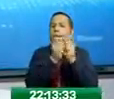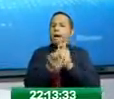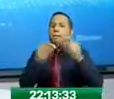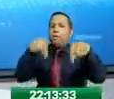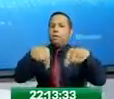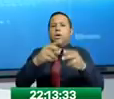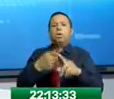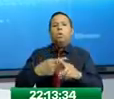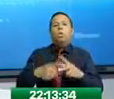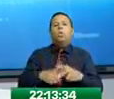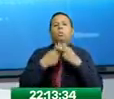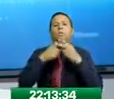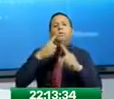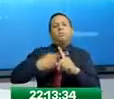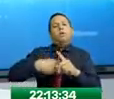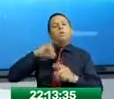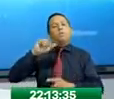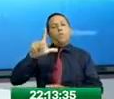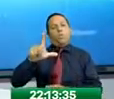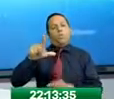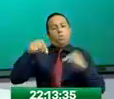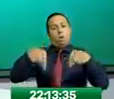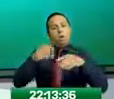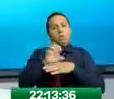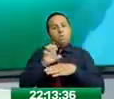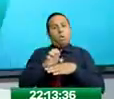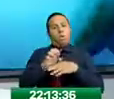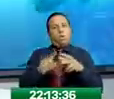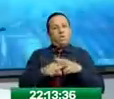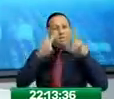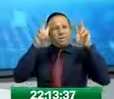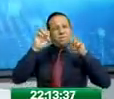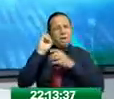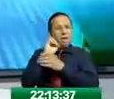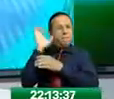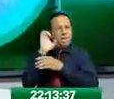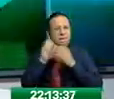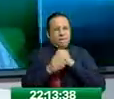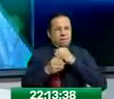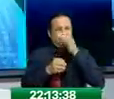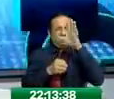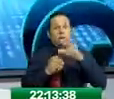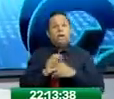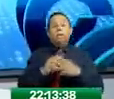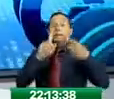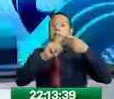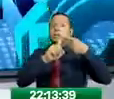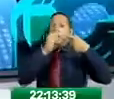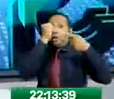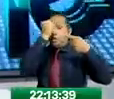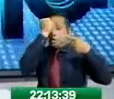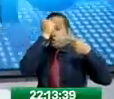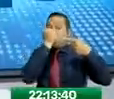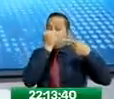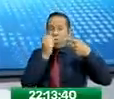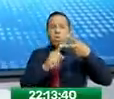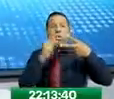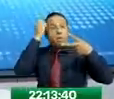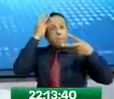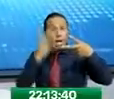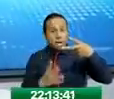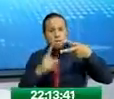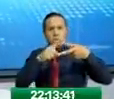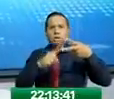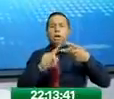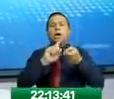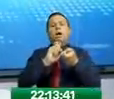de la pandemia de COVID-19 en el país, se realizaron cambios en los colores amarillo y rojo. Sin embargo, en Quito, que rige el amarillo, habrá excepciones, pues